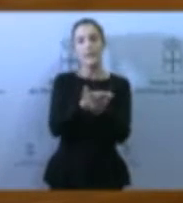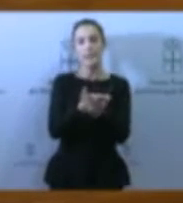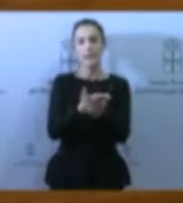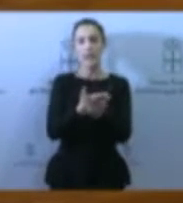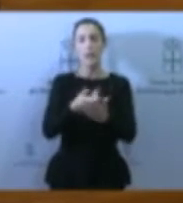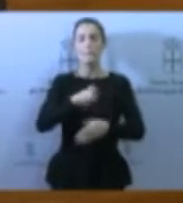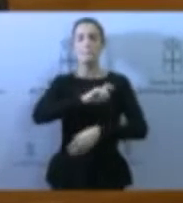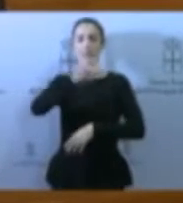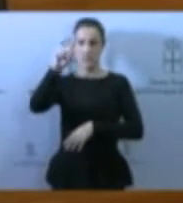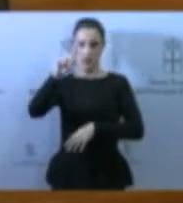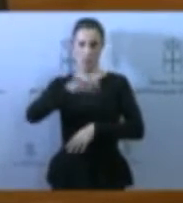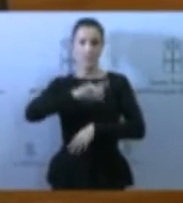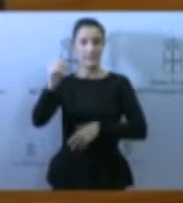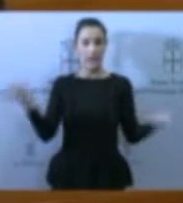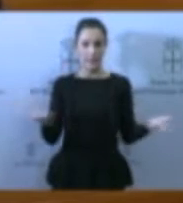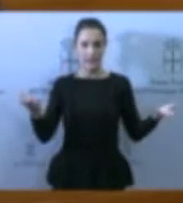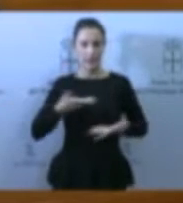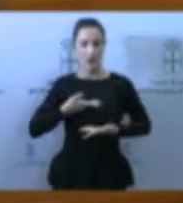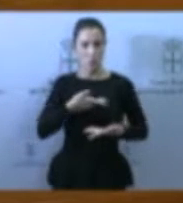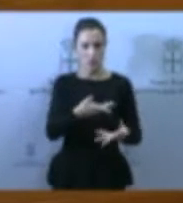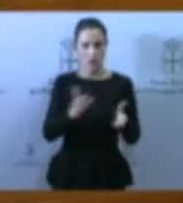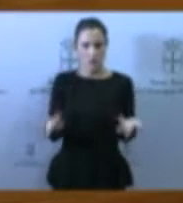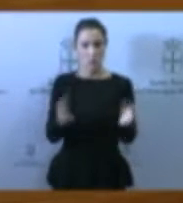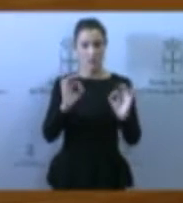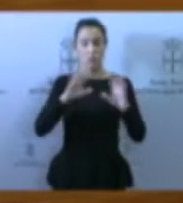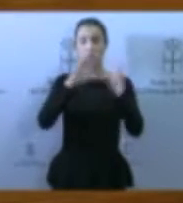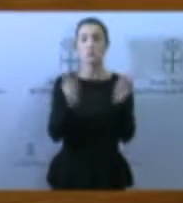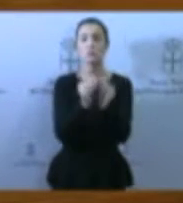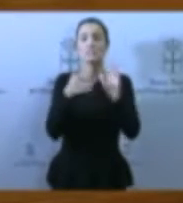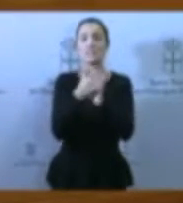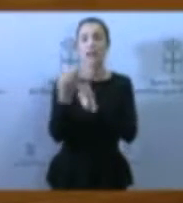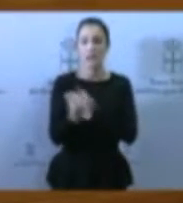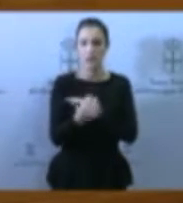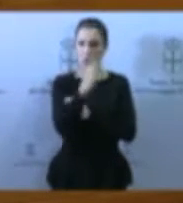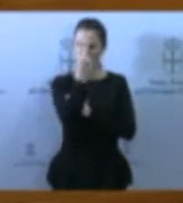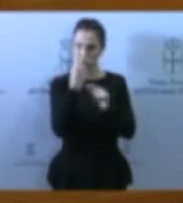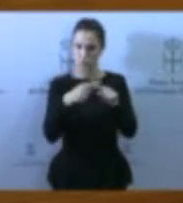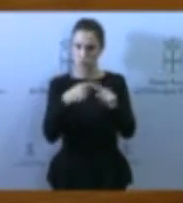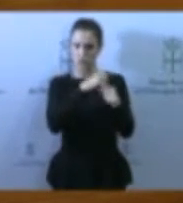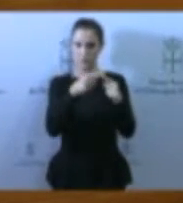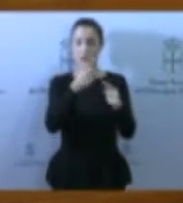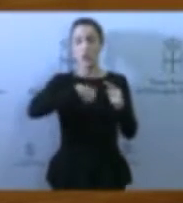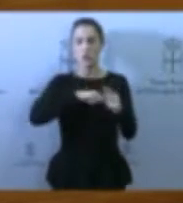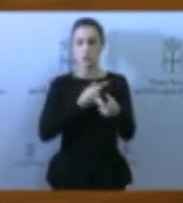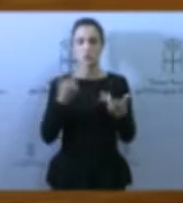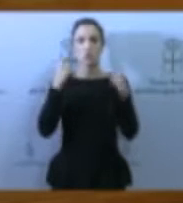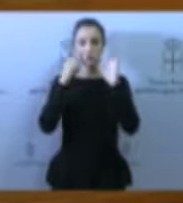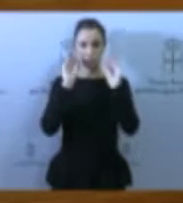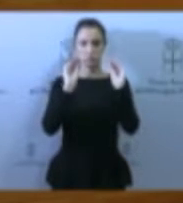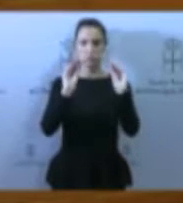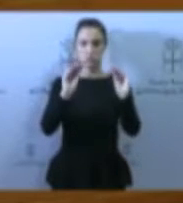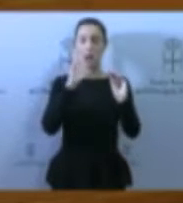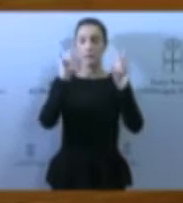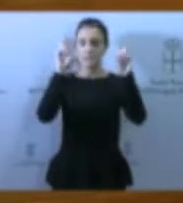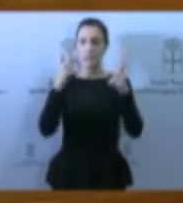Emergencias. ¿Qué revela este resumen? Básicamente dos cosas. Primero, que estábamos alerta ante el empeoramiento. Después, que en